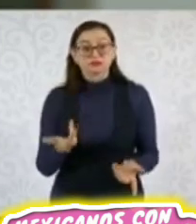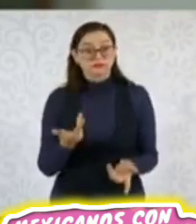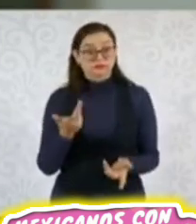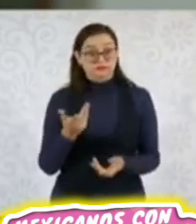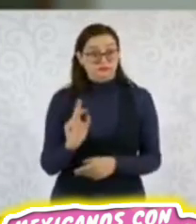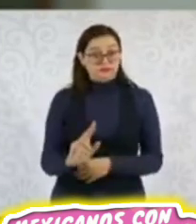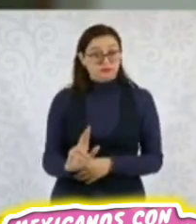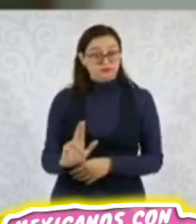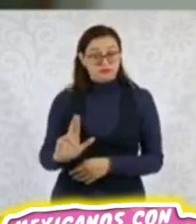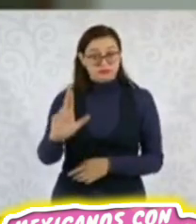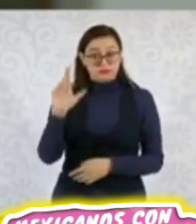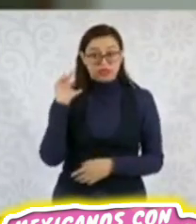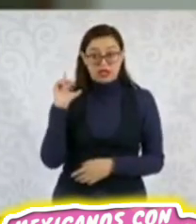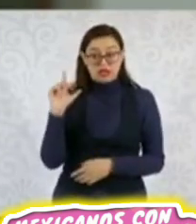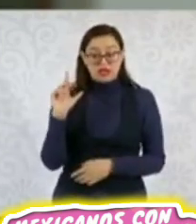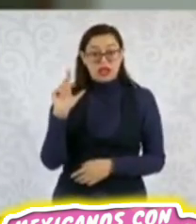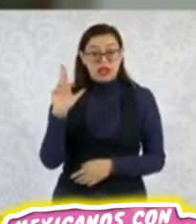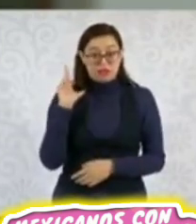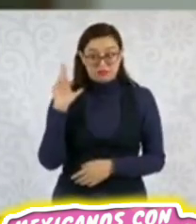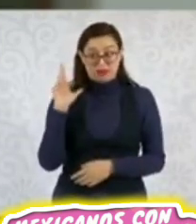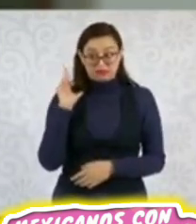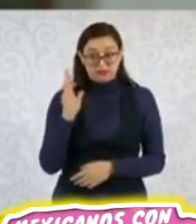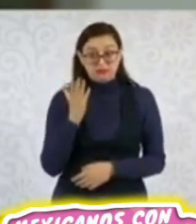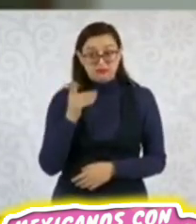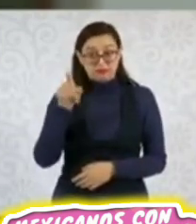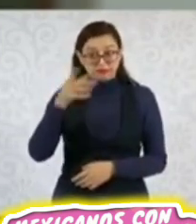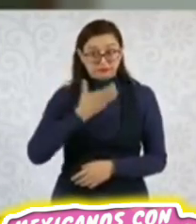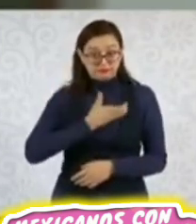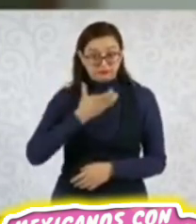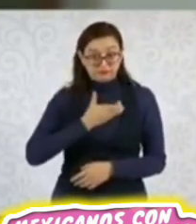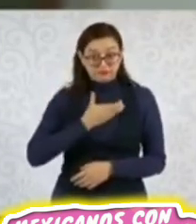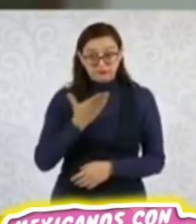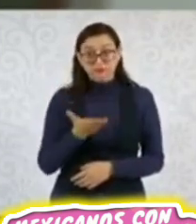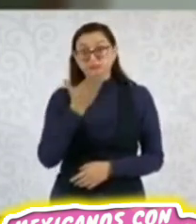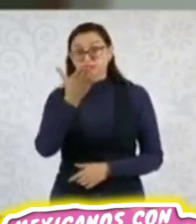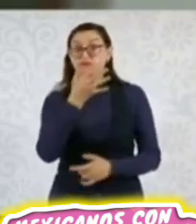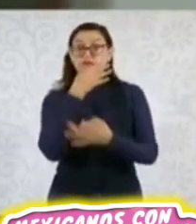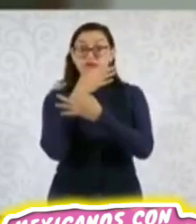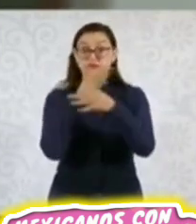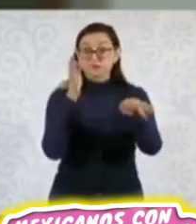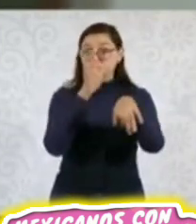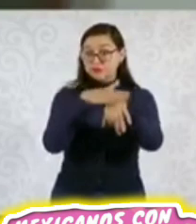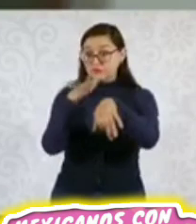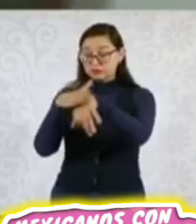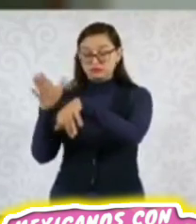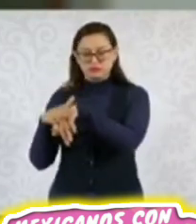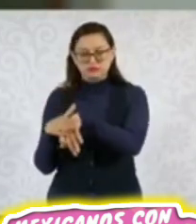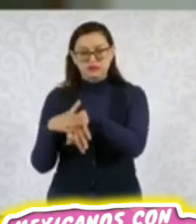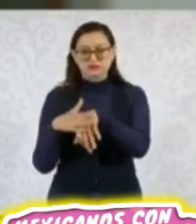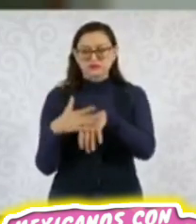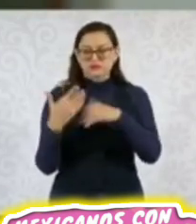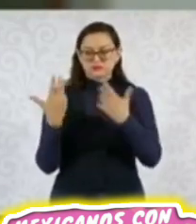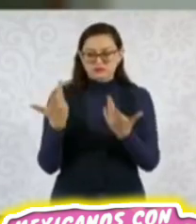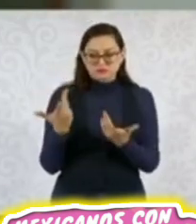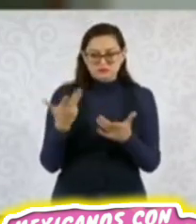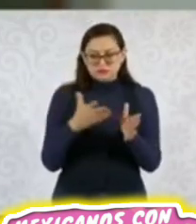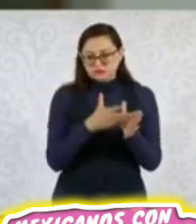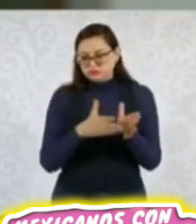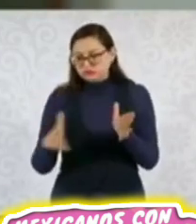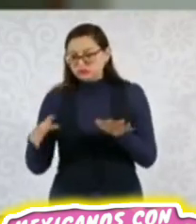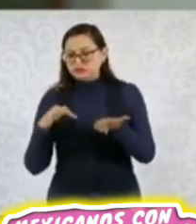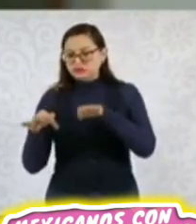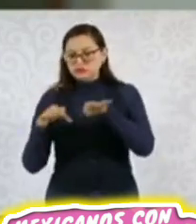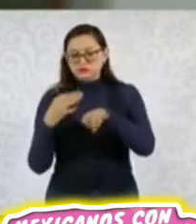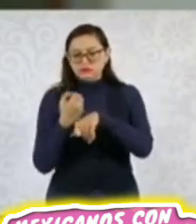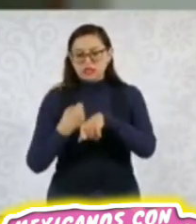la posibilidad de evaluar el tema de las 40 horas laborales. Sin embargo, el día de ayer, el diputado Pedro